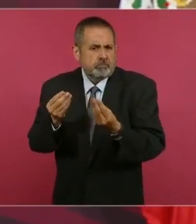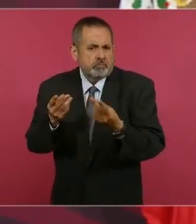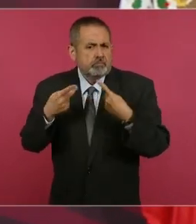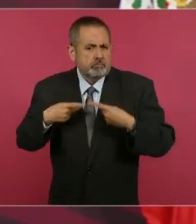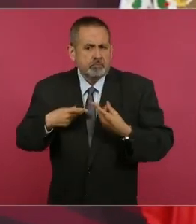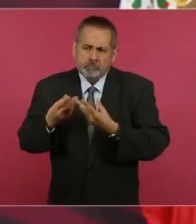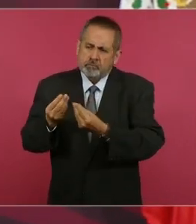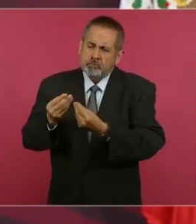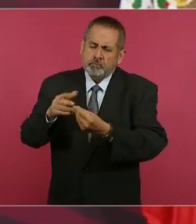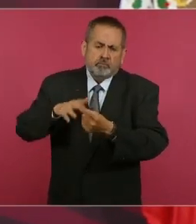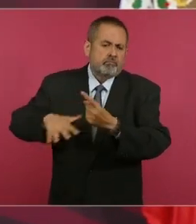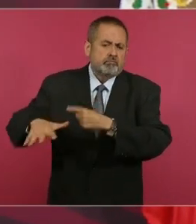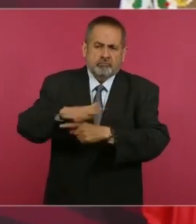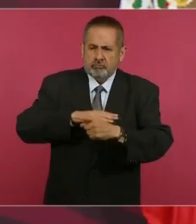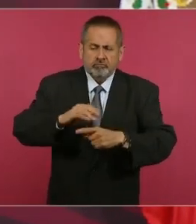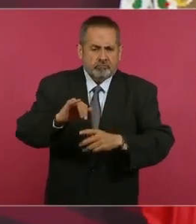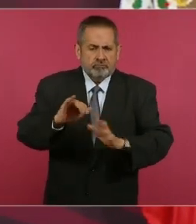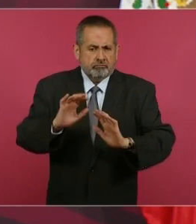muchos